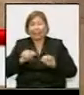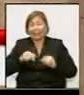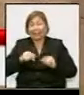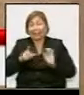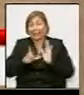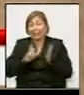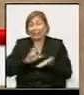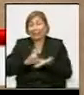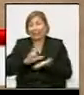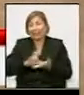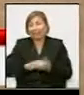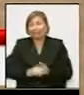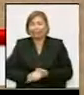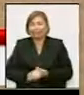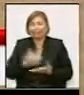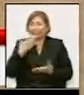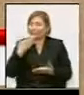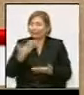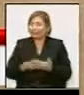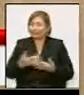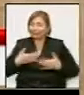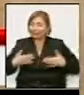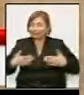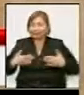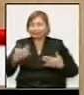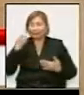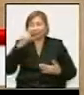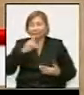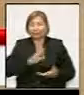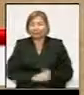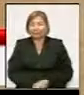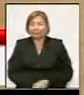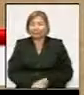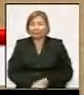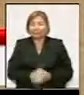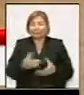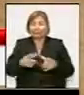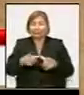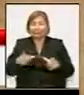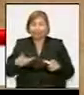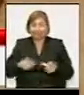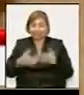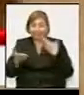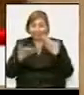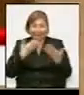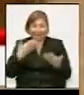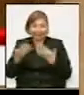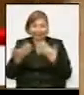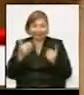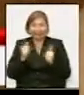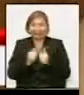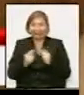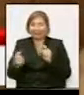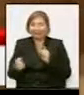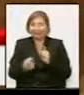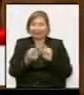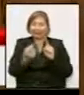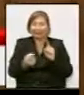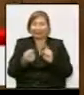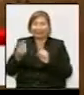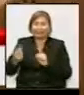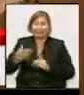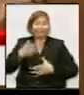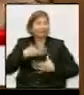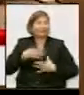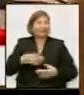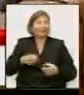Y me sumo a las felicitaciones y al agradecimiento por generar ese tipo de espacios de conversación y de encuentro para diversas partes interesadas